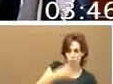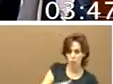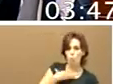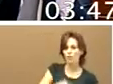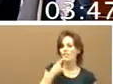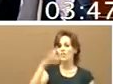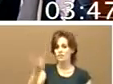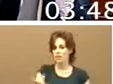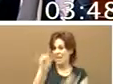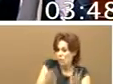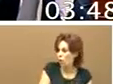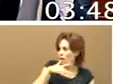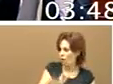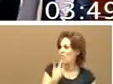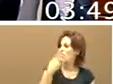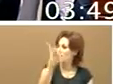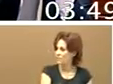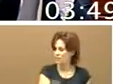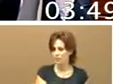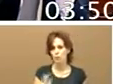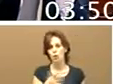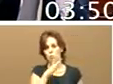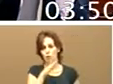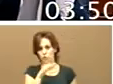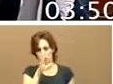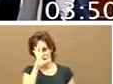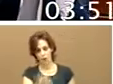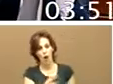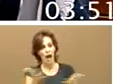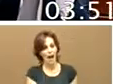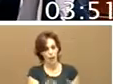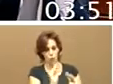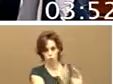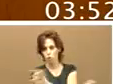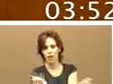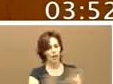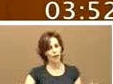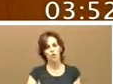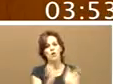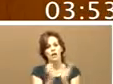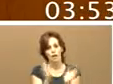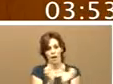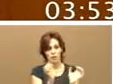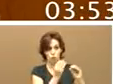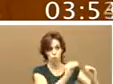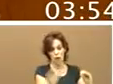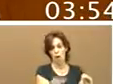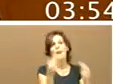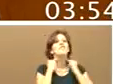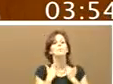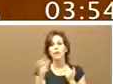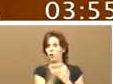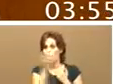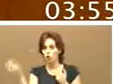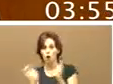lo mismo que lo ha dicho ahora. Pero por eso estamos convencidos que su ánimo claro, igual que el resto de los diputados de esta Asamblea, de esta Cámara,